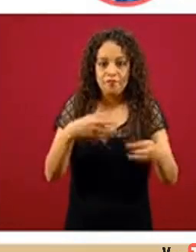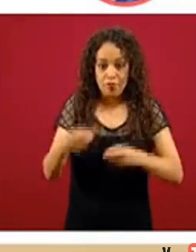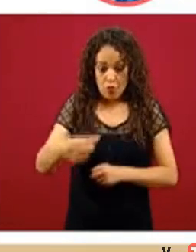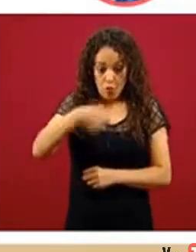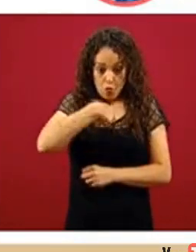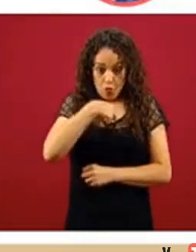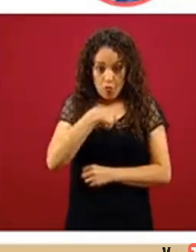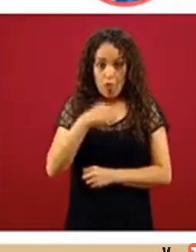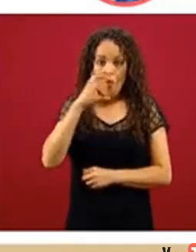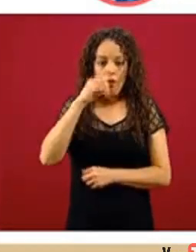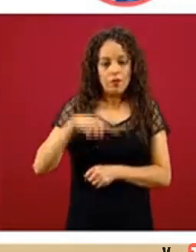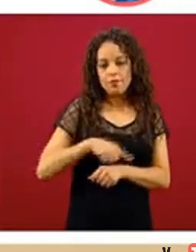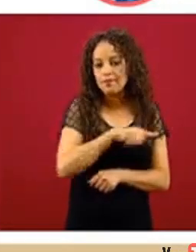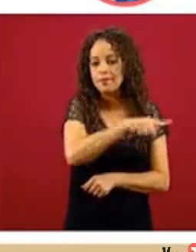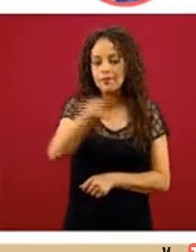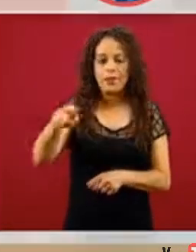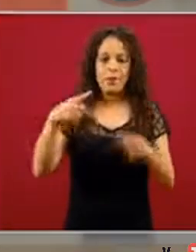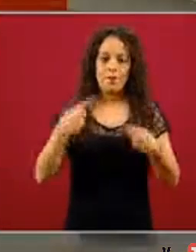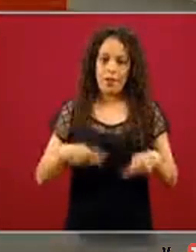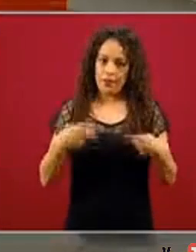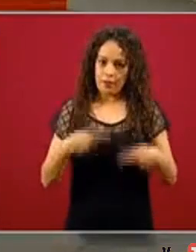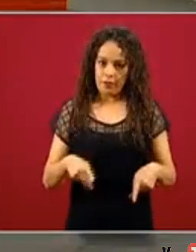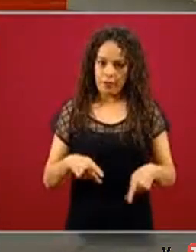o a los demás. Muchísimas gracias.